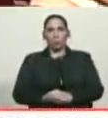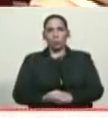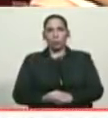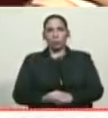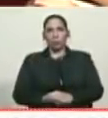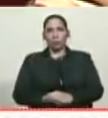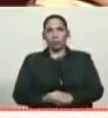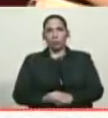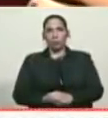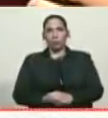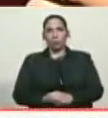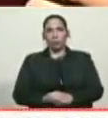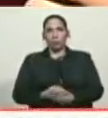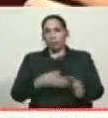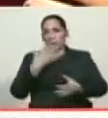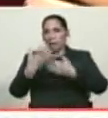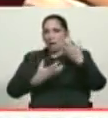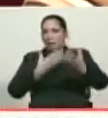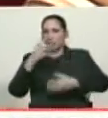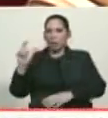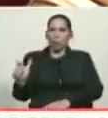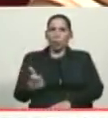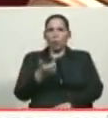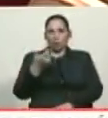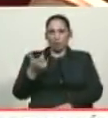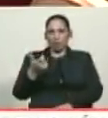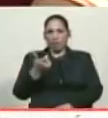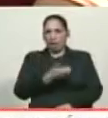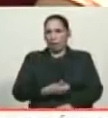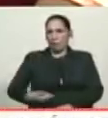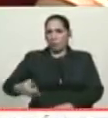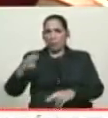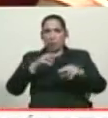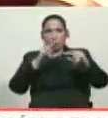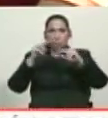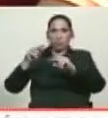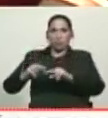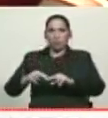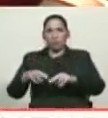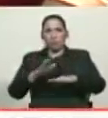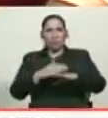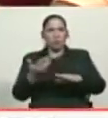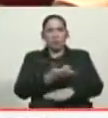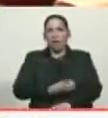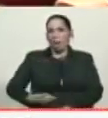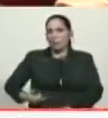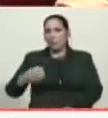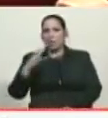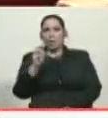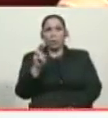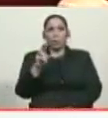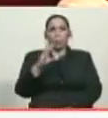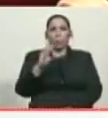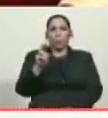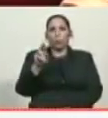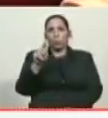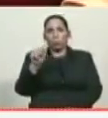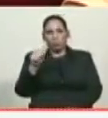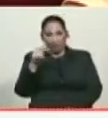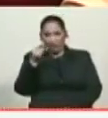se van a cantar La Guajira por el hambre de los niños de La Guajira? ¿Por qué no le cantan al hambre de Cúcuta, que es uno de las zonas más